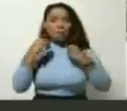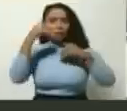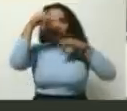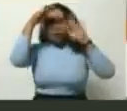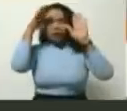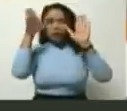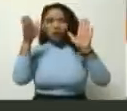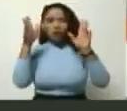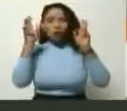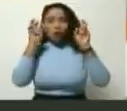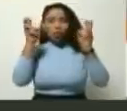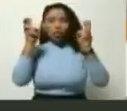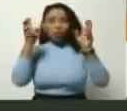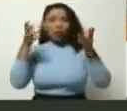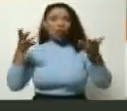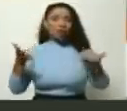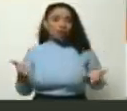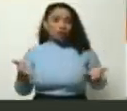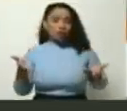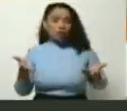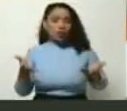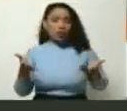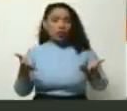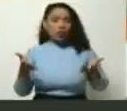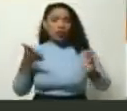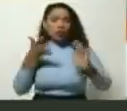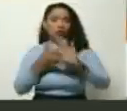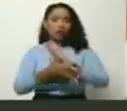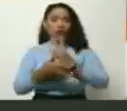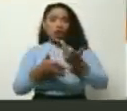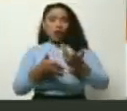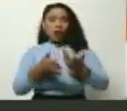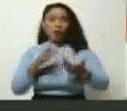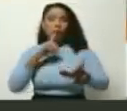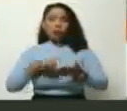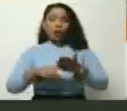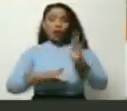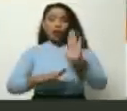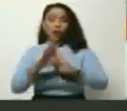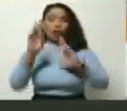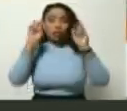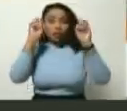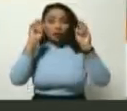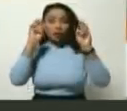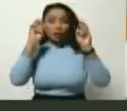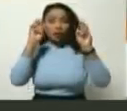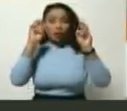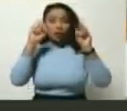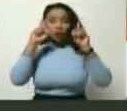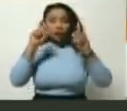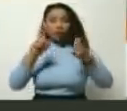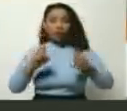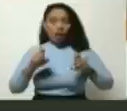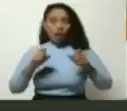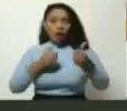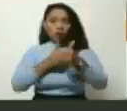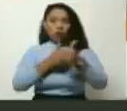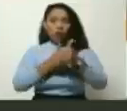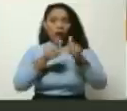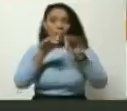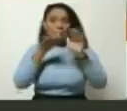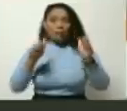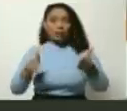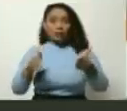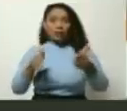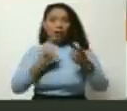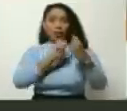de los Efectos del Sobrecumplimiento, organismo técnico auxiliar de la Mesa de Diálogo